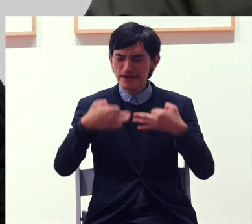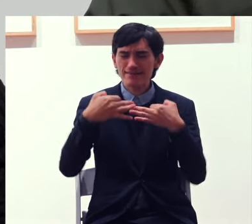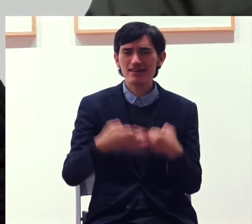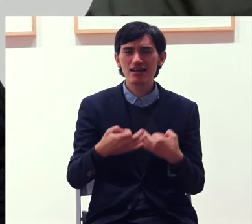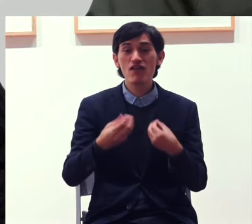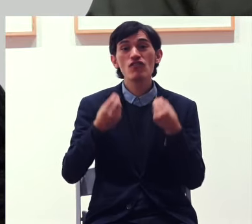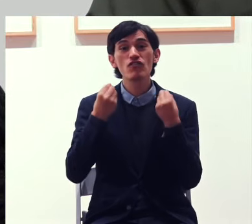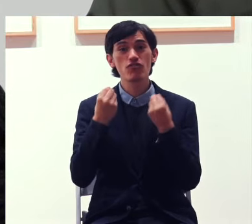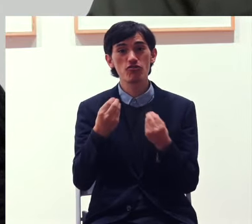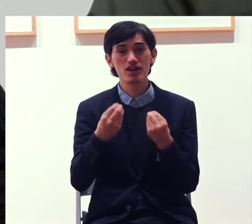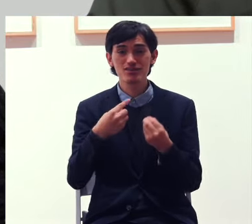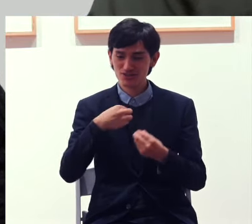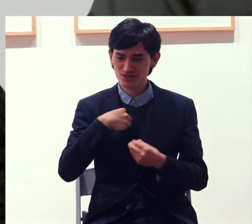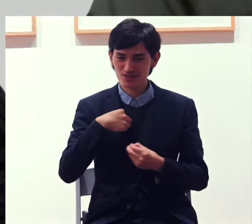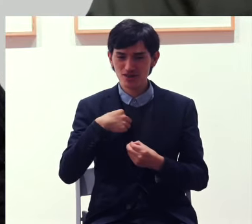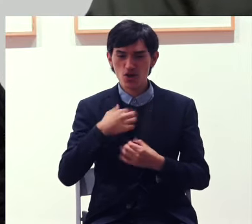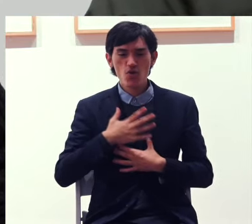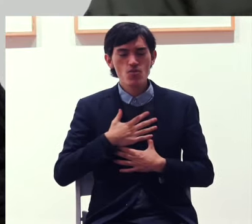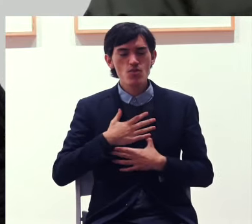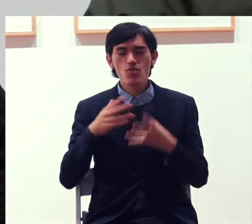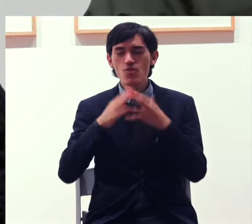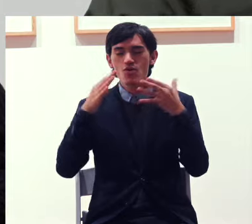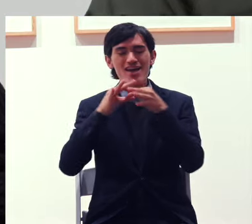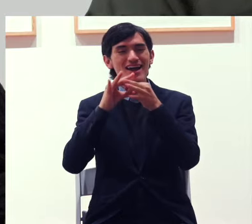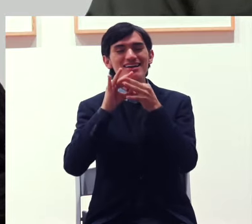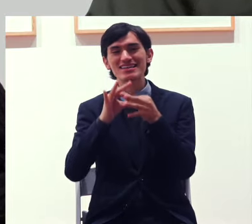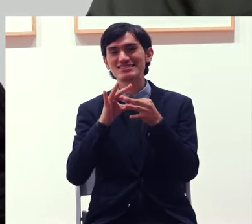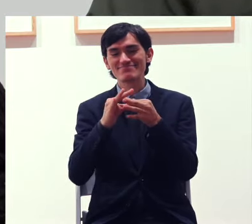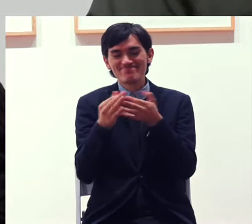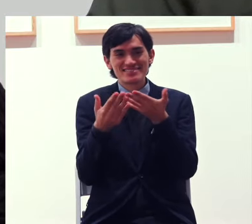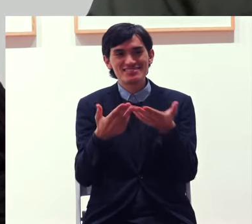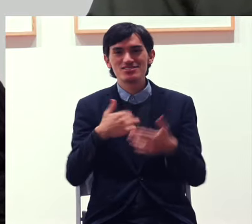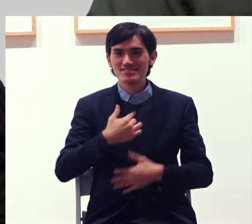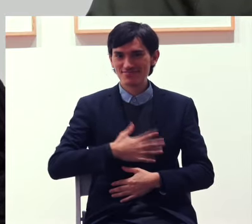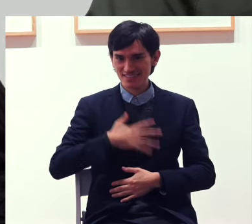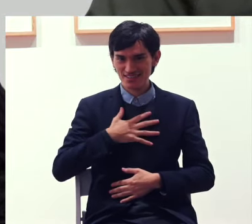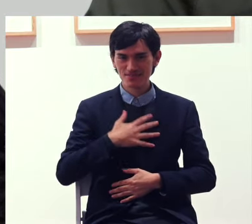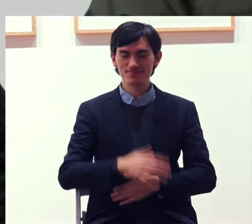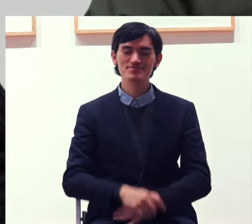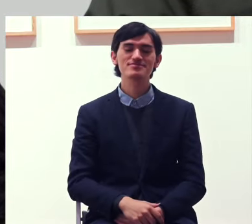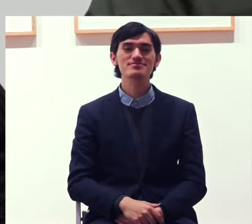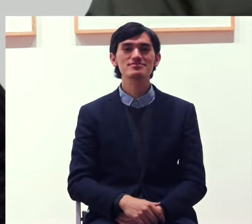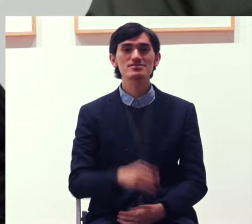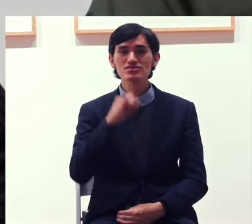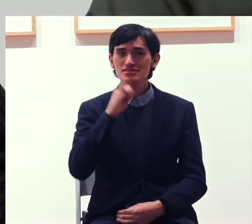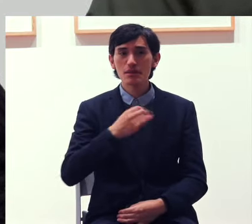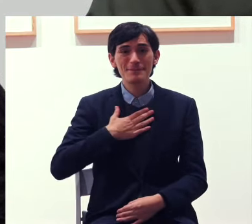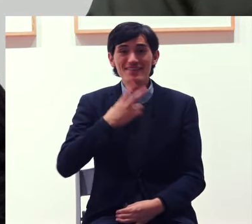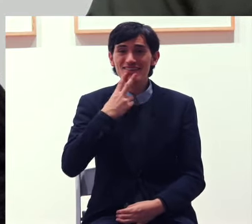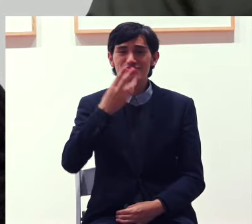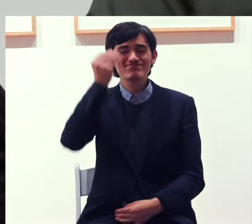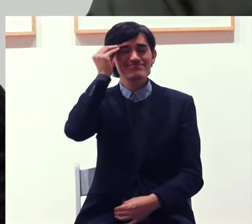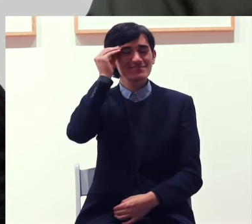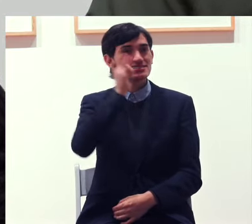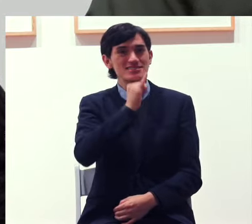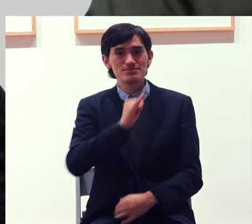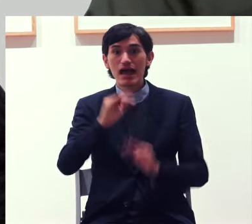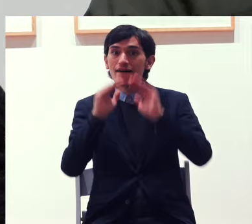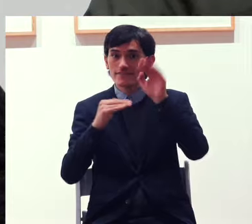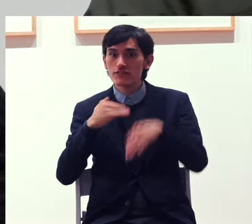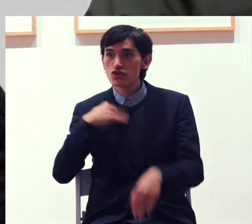tan buena, que estoy súper agradecida de eso. Siempre he estado presente en mi vida, yo lo he buscado